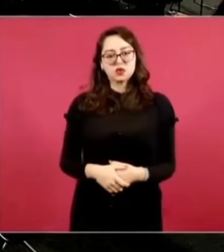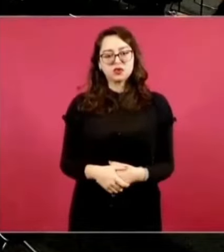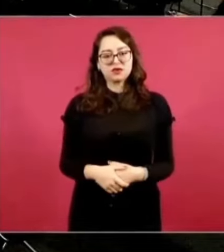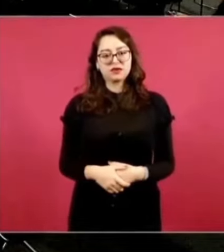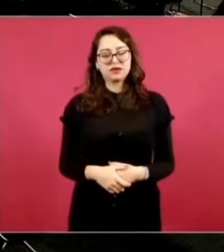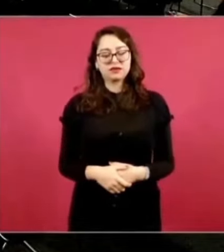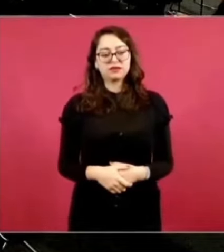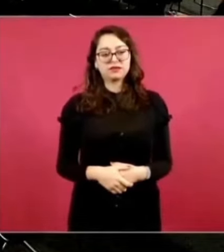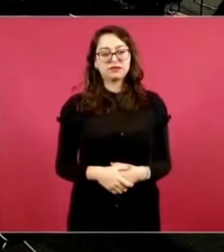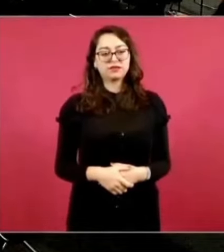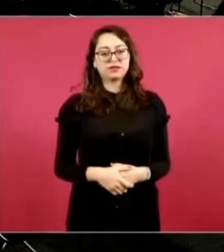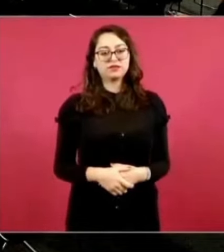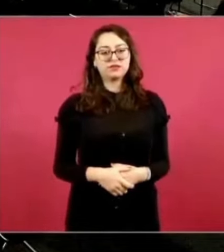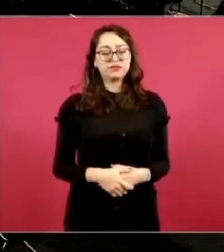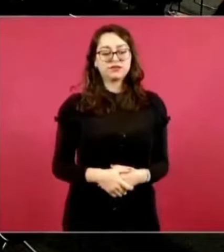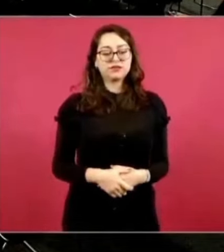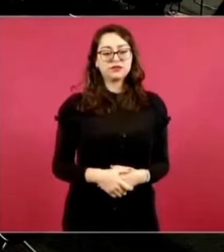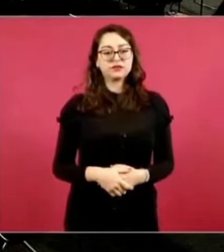Miren,